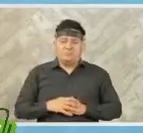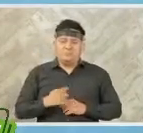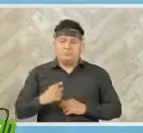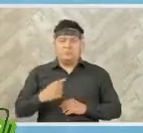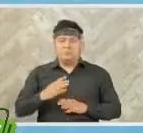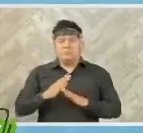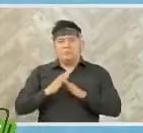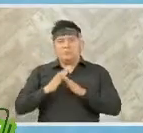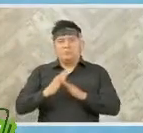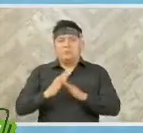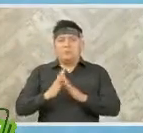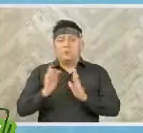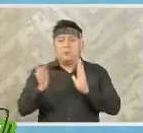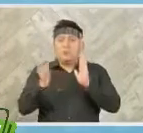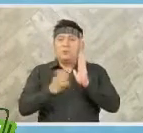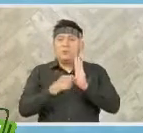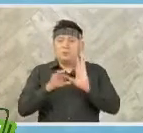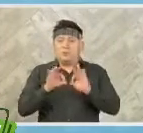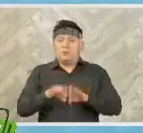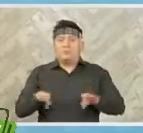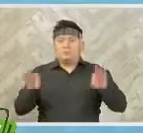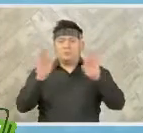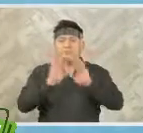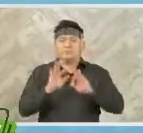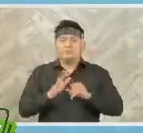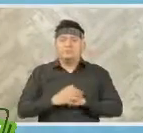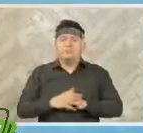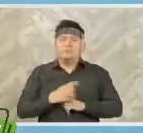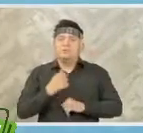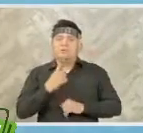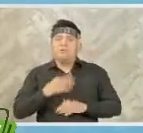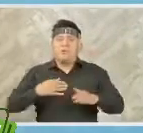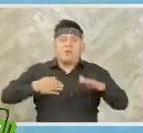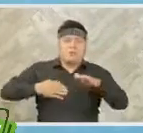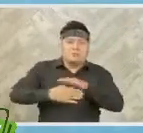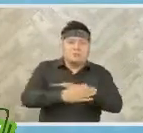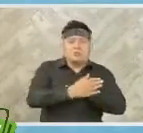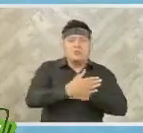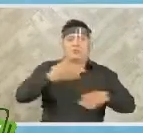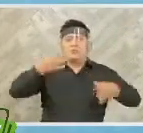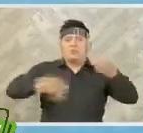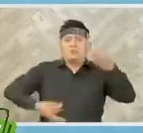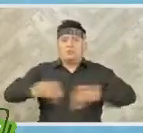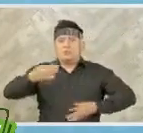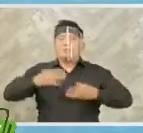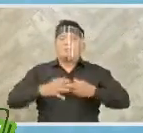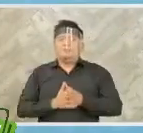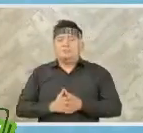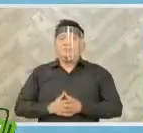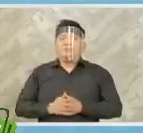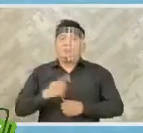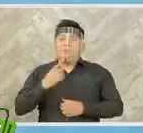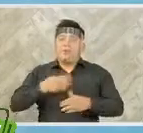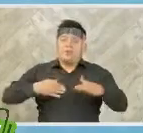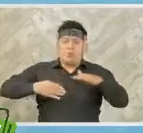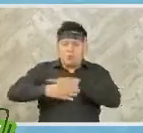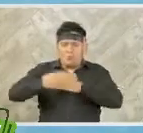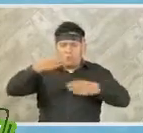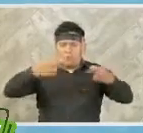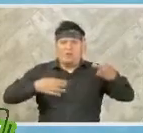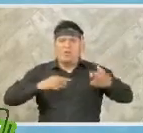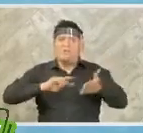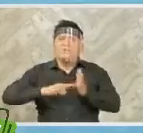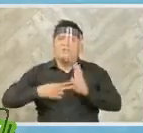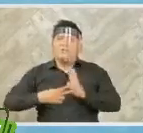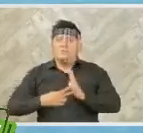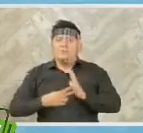protegerlos. Pero hay un punto importantísimo en este aspecto que es el acceso a la justicia, Viviana. Y permitir el acceso a la justicia